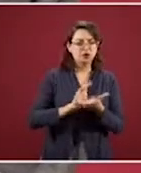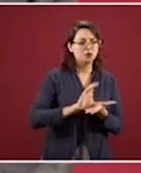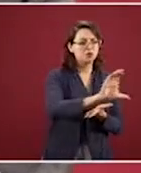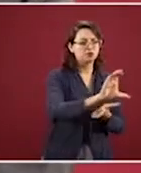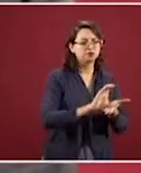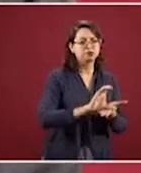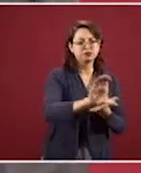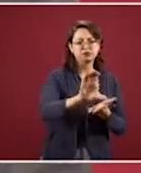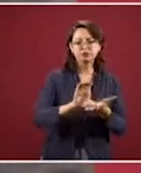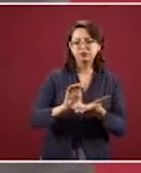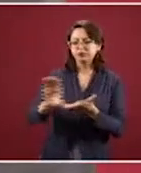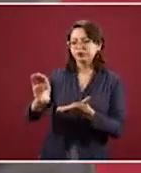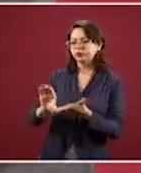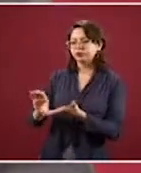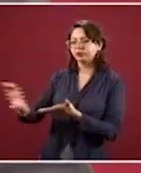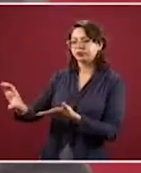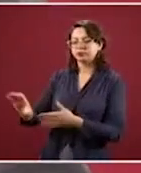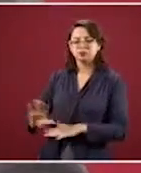No se vale